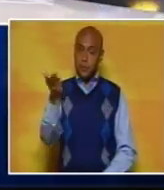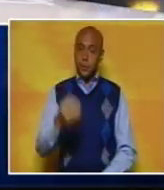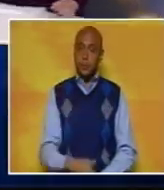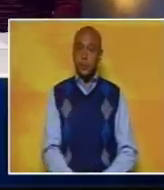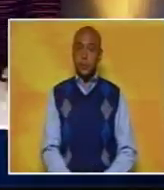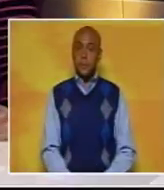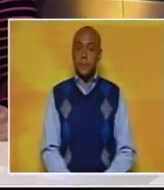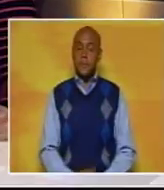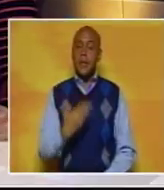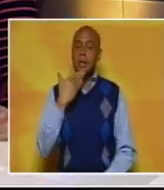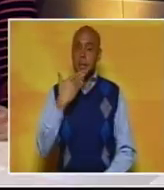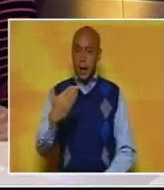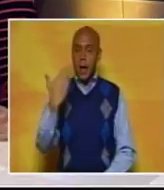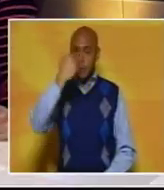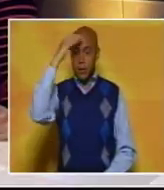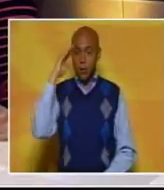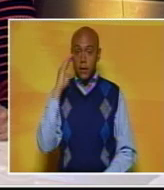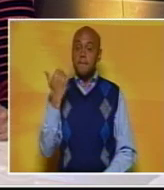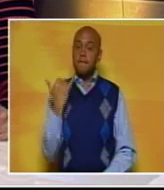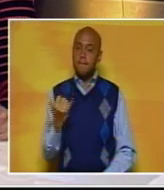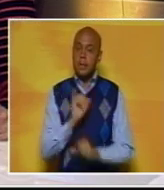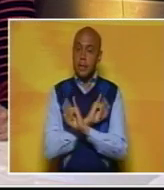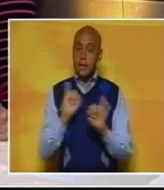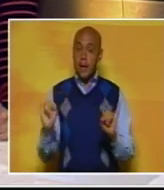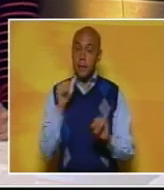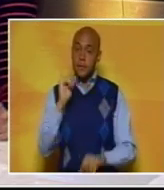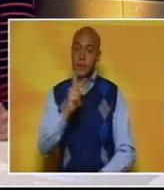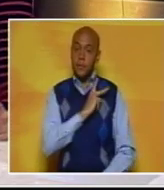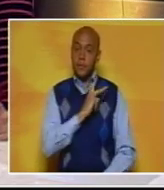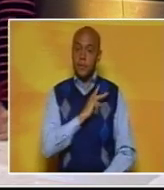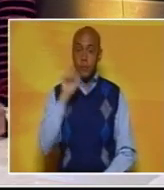Venevisión. Muchísimas gracias, Manuel. Amigos, hasta aquí la presente